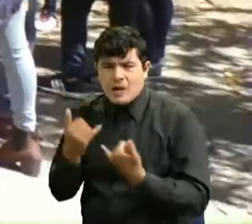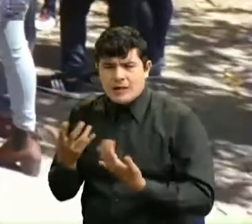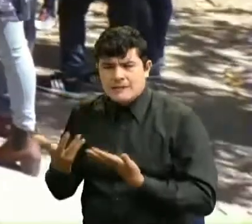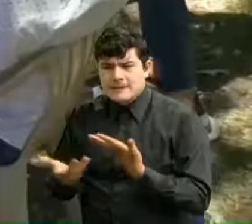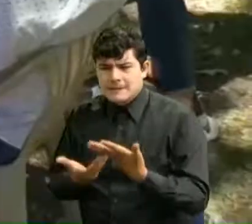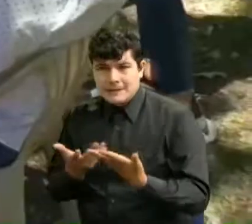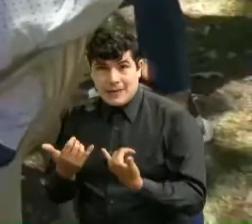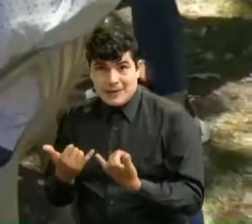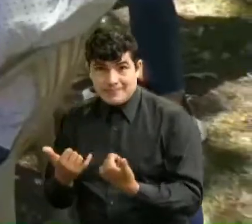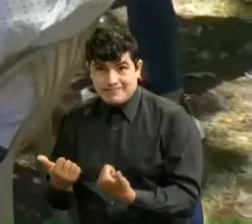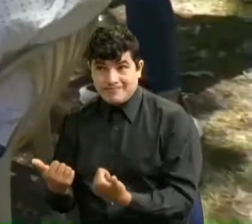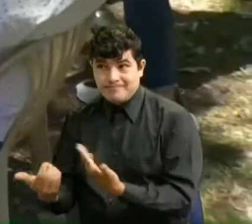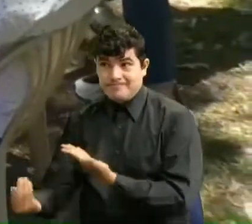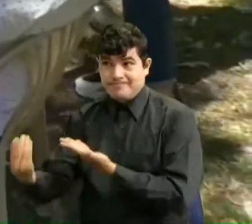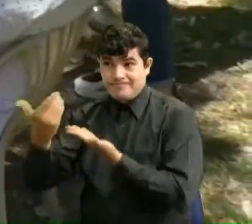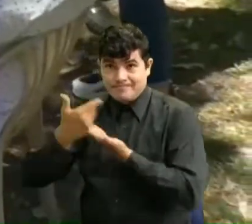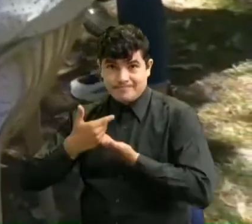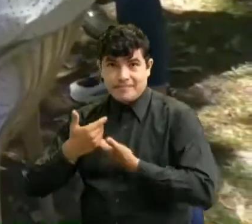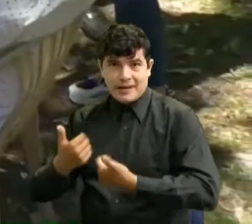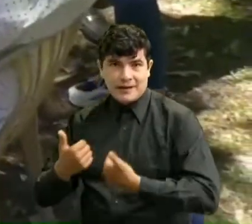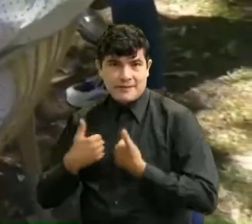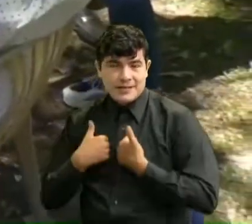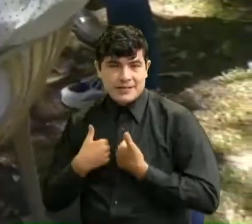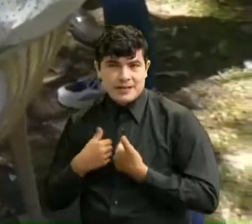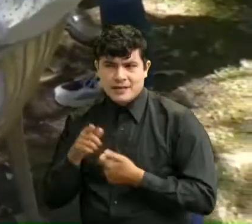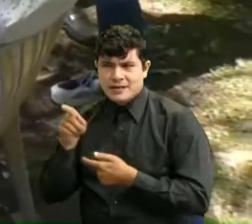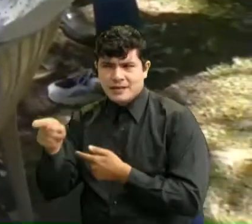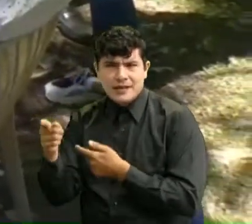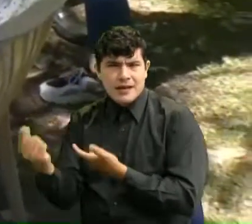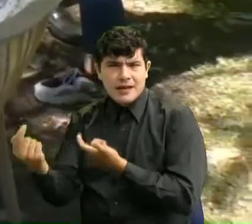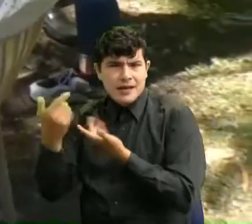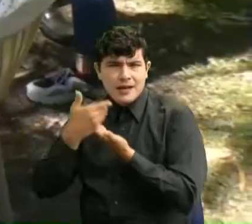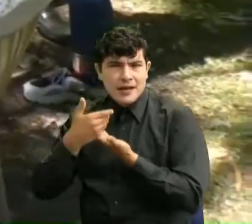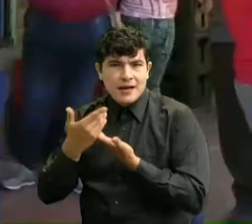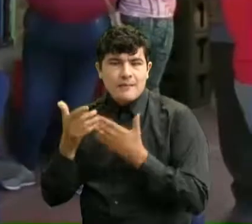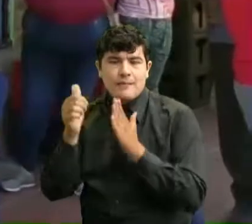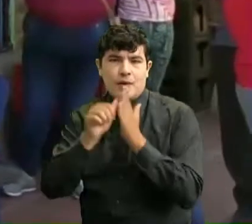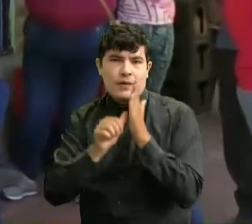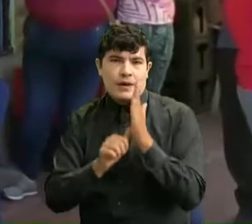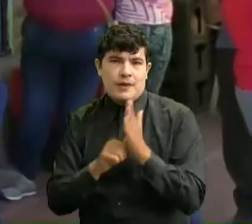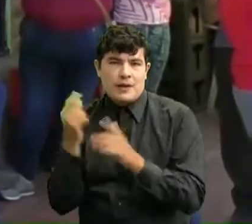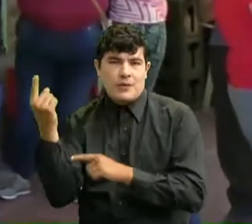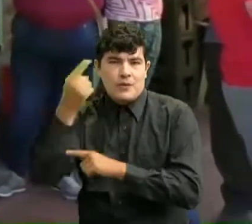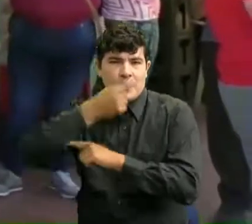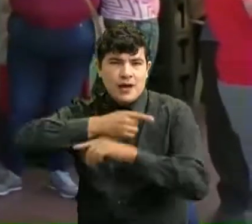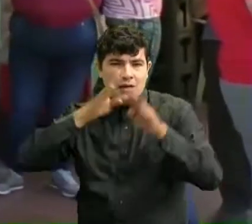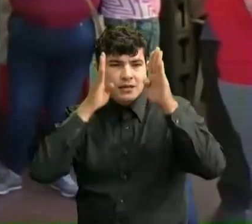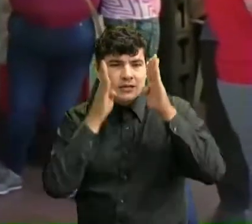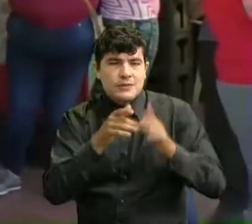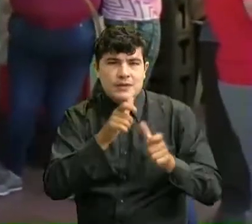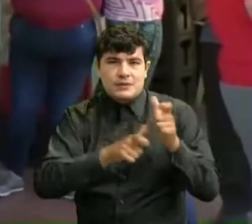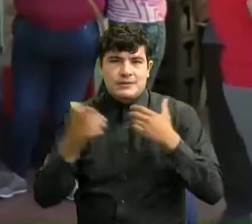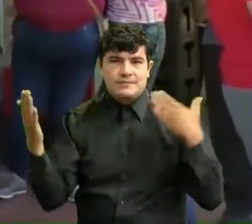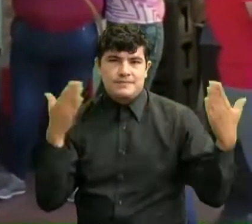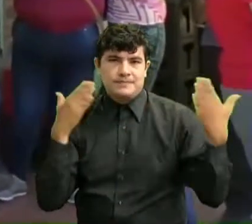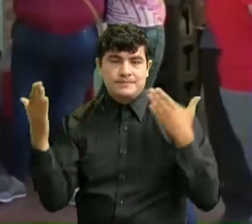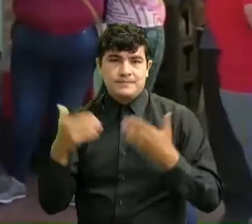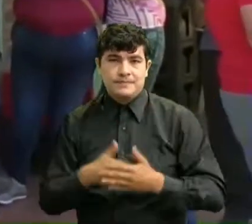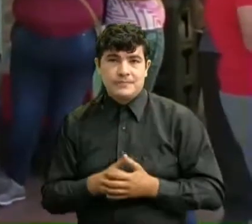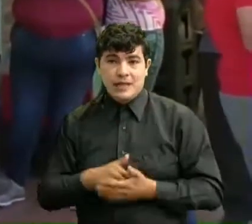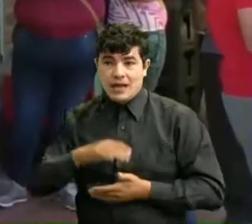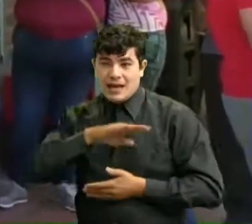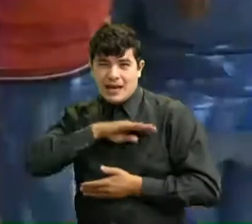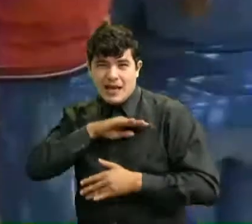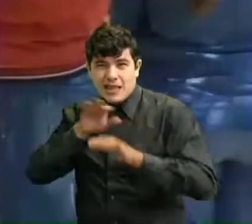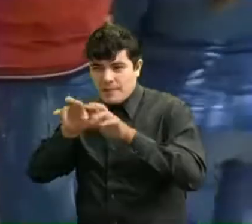están viendo beneficiadas con un programa denominado Jornada de Atención a la Ciudadanía Rural, cuyo propósito es llevar a cabo la oferta